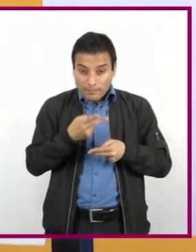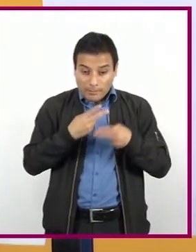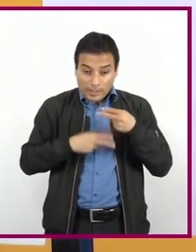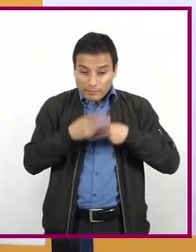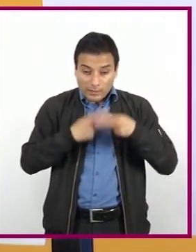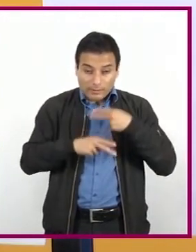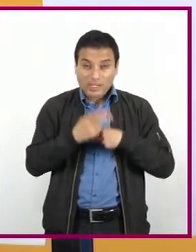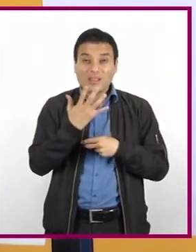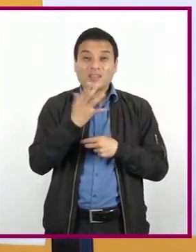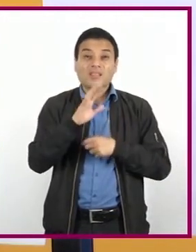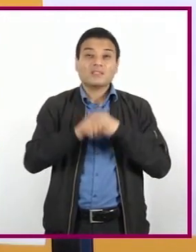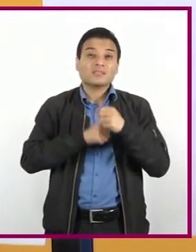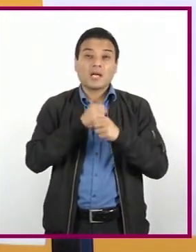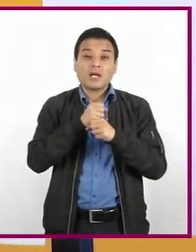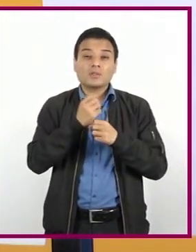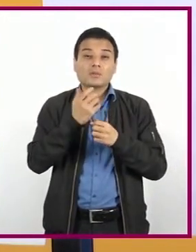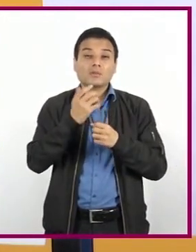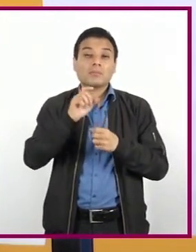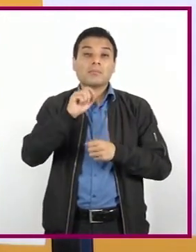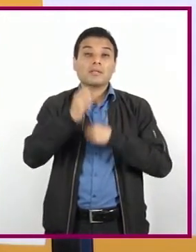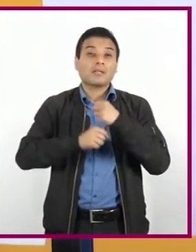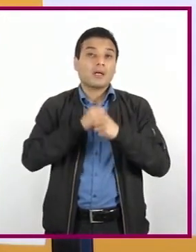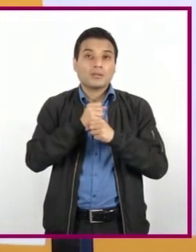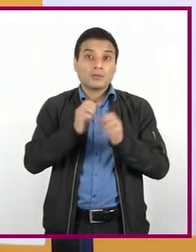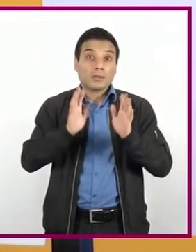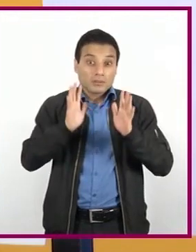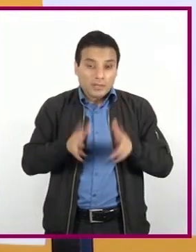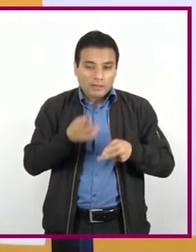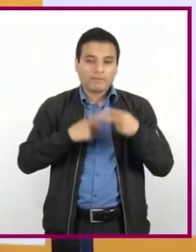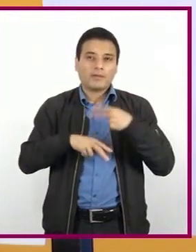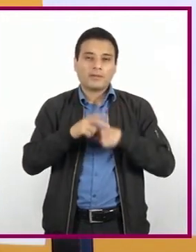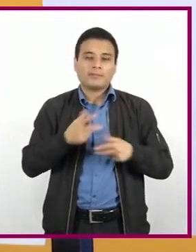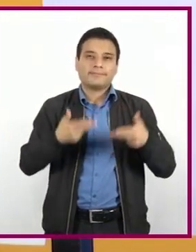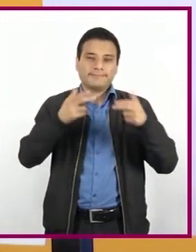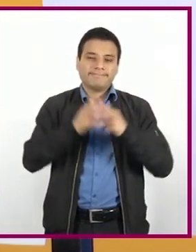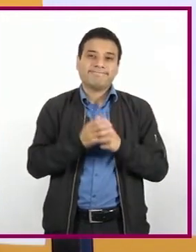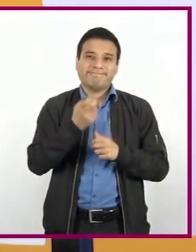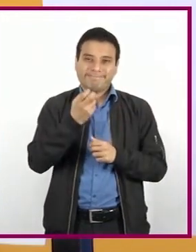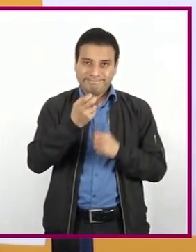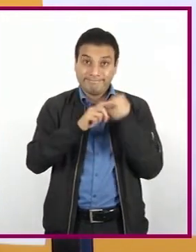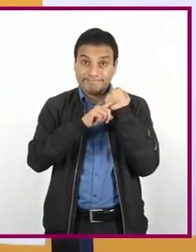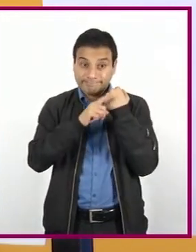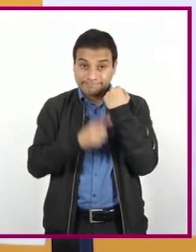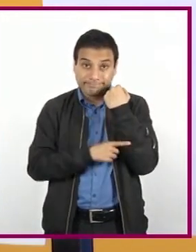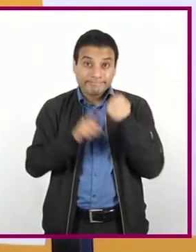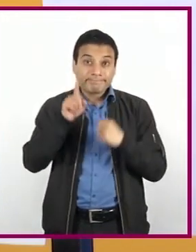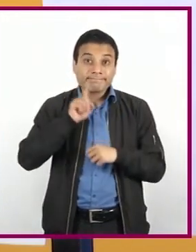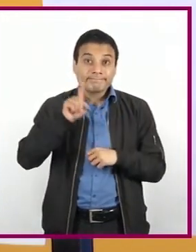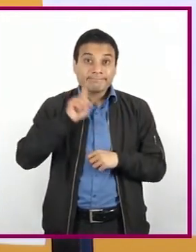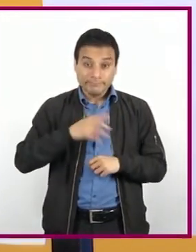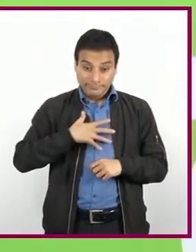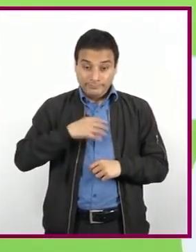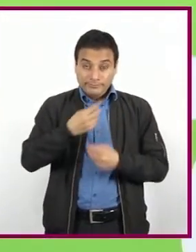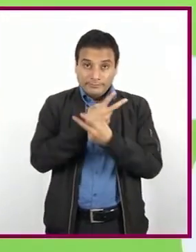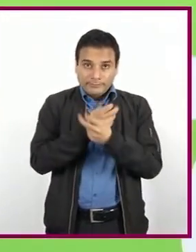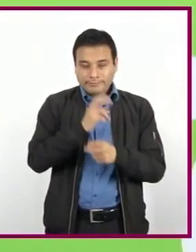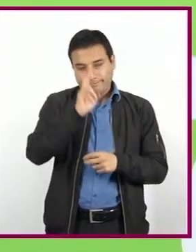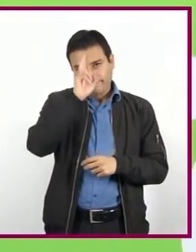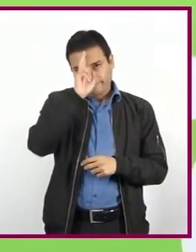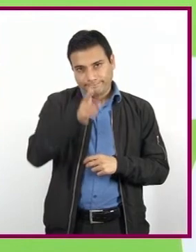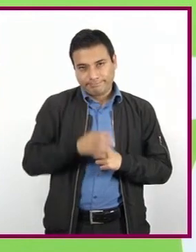en niños y adolescentes que en adultos. Es por eso que las mujeres embarazadas no deben tomarse radiografías.